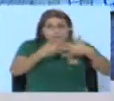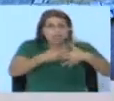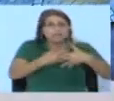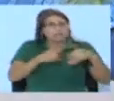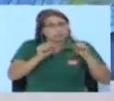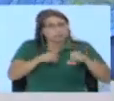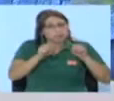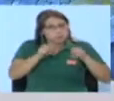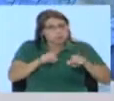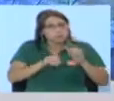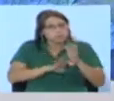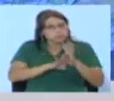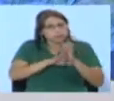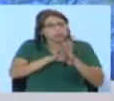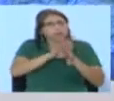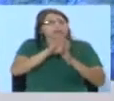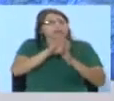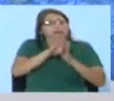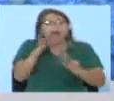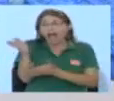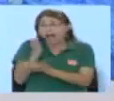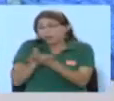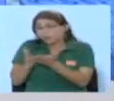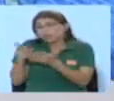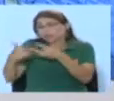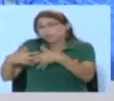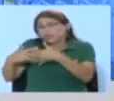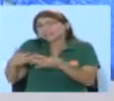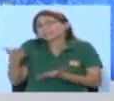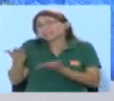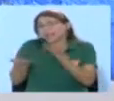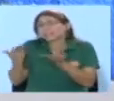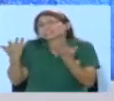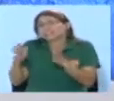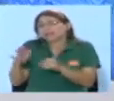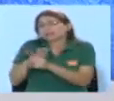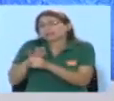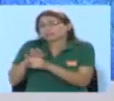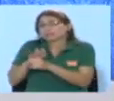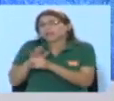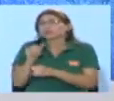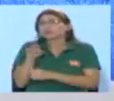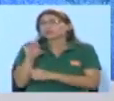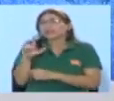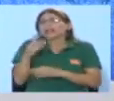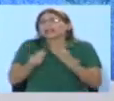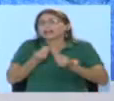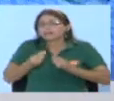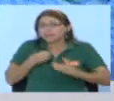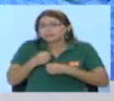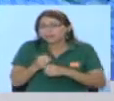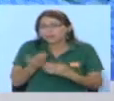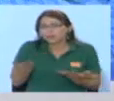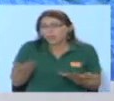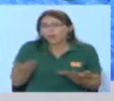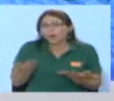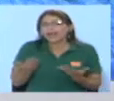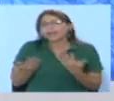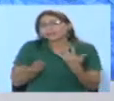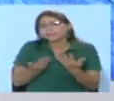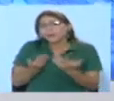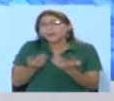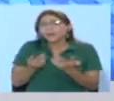otros operadores que probablemente ya tienen su red saturada y entonces de alguna manera la SUTEL lo que está tratando es de, por el